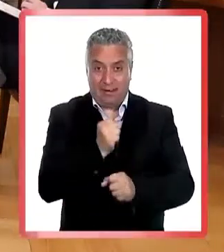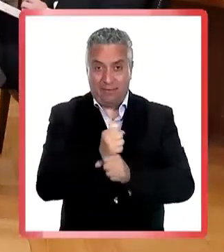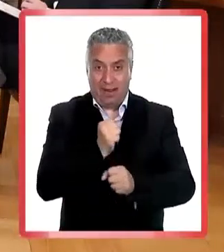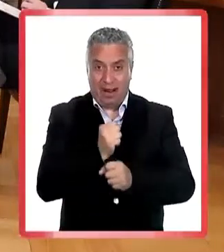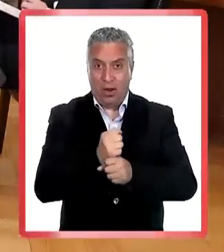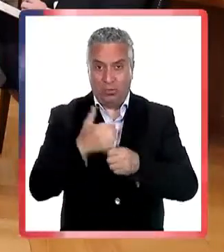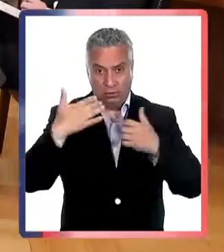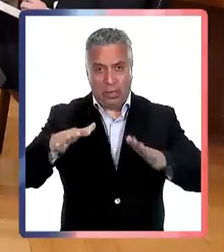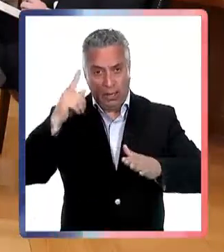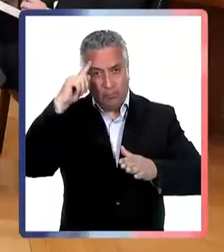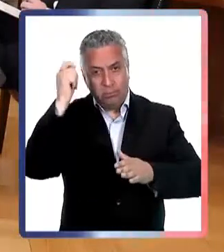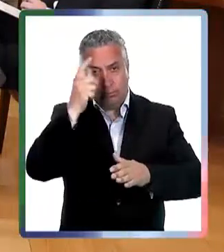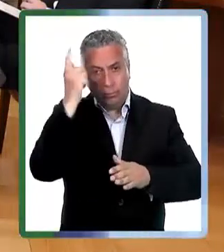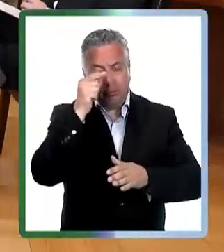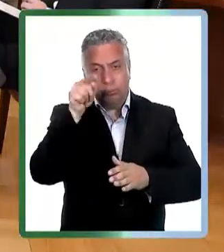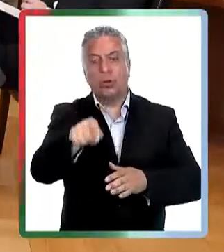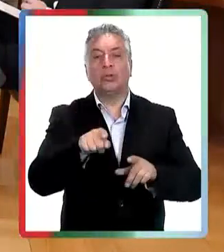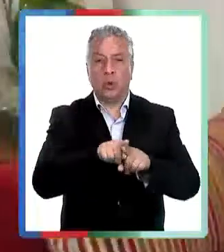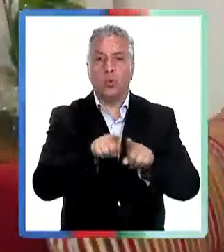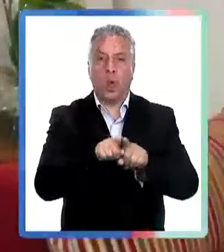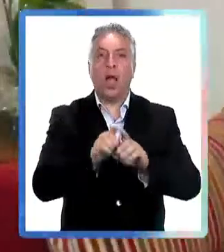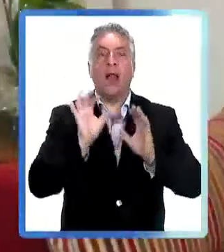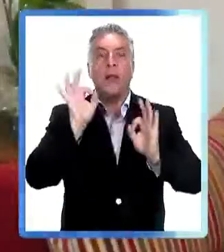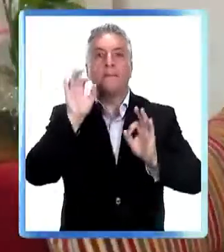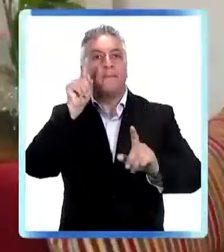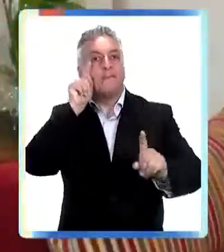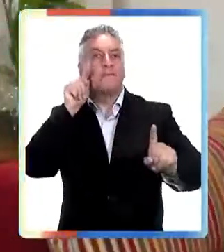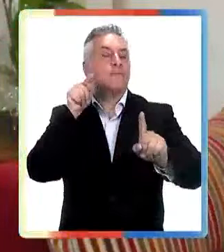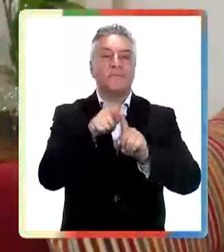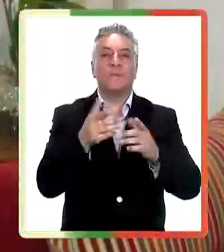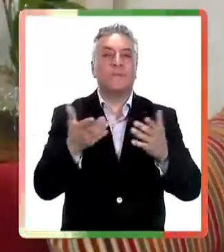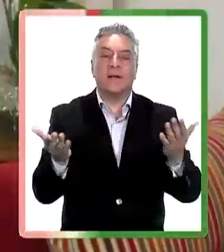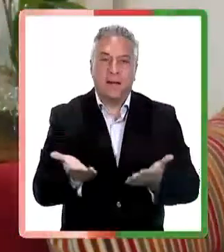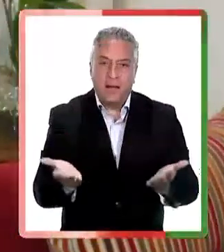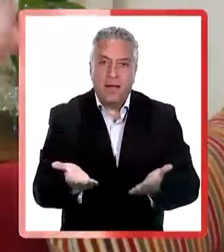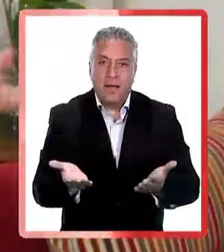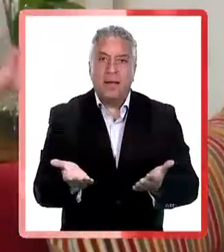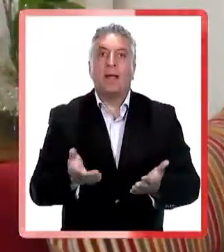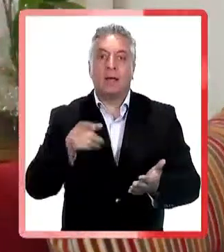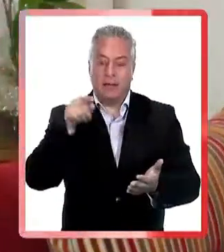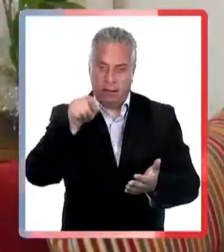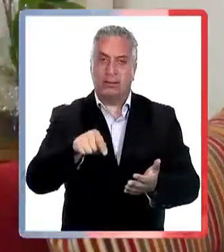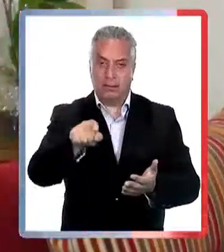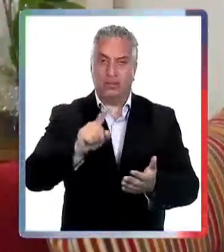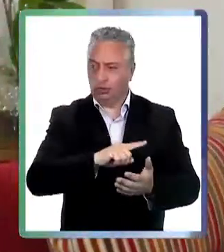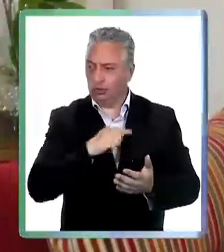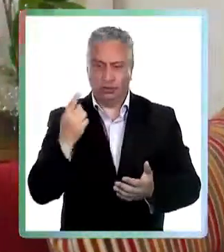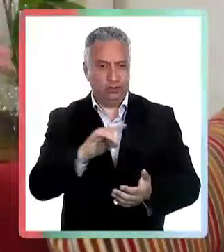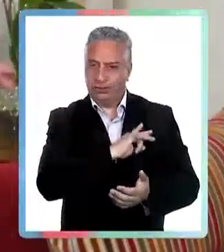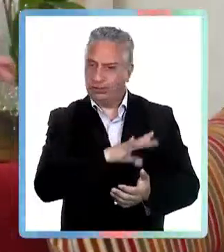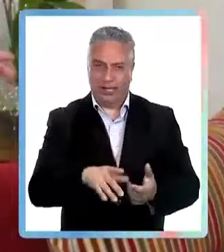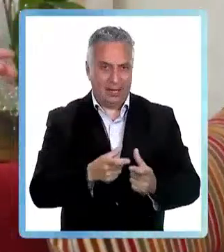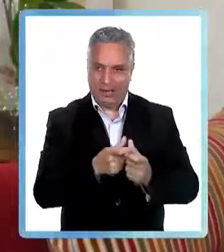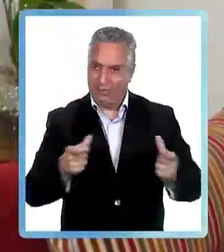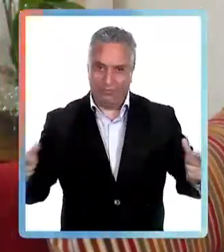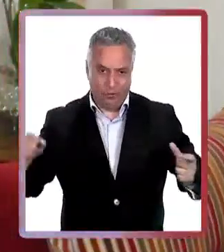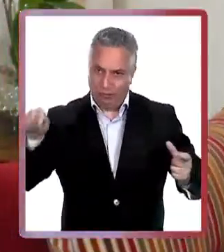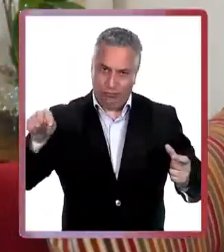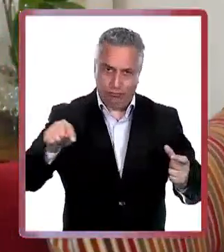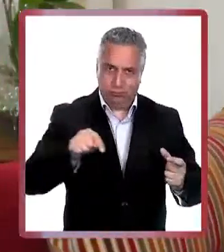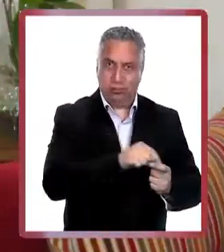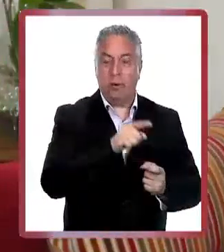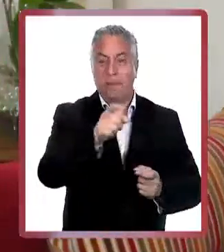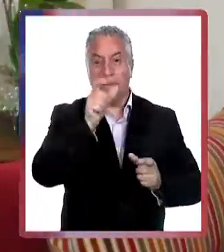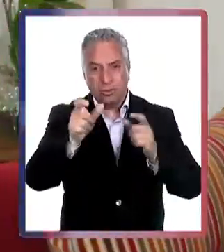200.000 empleos que se van a crear van a estar orientados fundamentalmente o distribuidos a través de todo nuestro territorio. Así